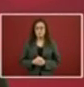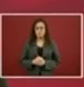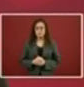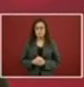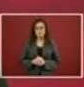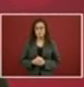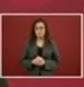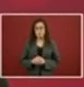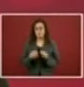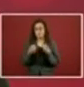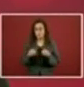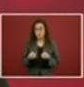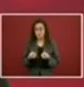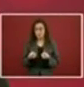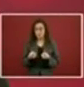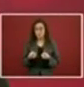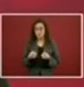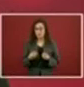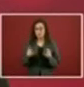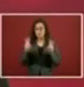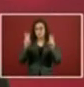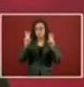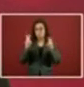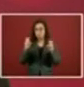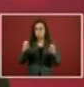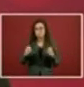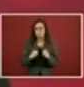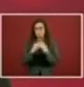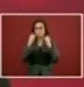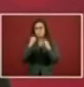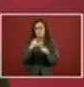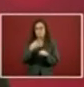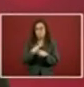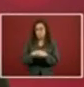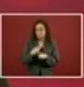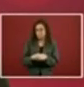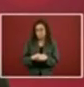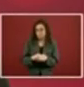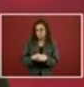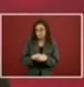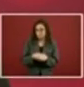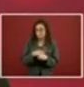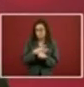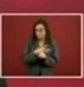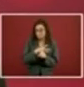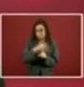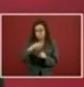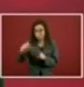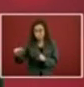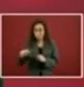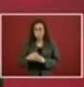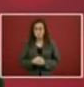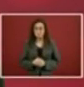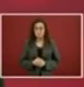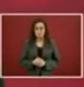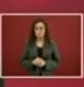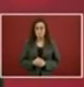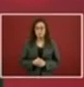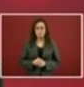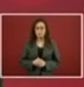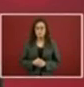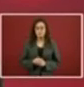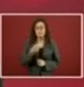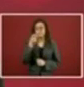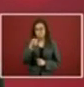5 de la tarde el presidente de la República en esta frecuencia de sus informes trimestrales que les estaba marcado. Recordemos que prácticamente